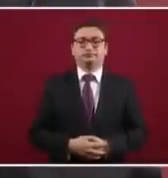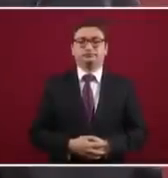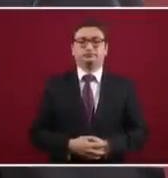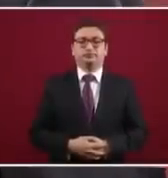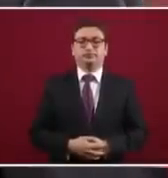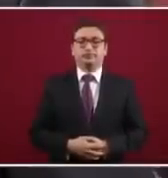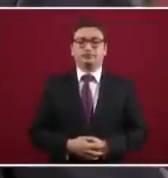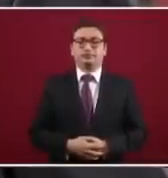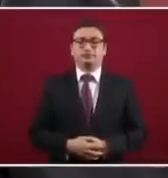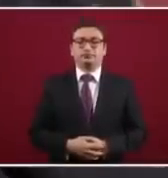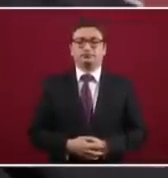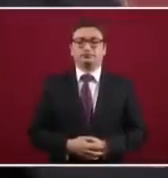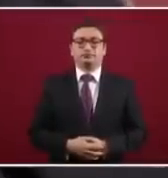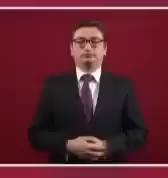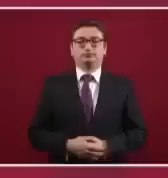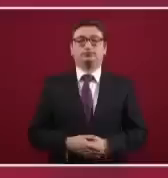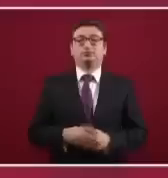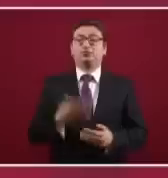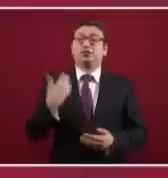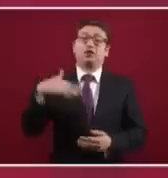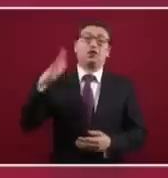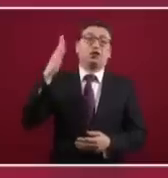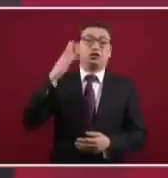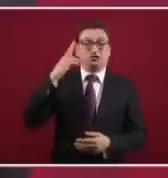¿qué hacía Porfirio Díaz